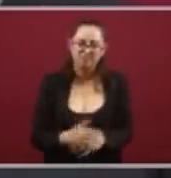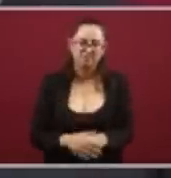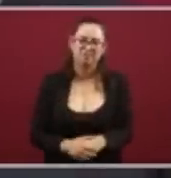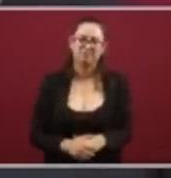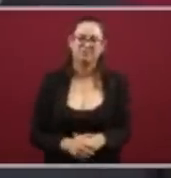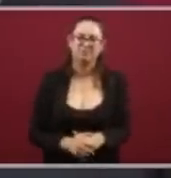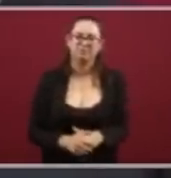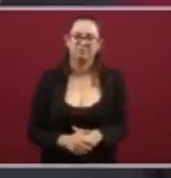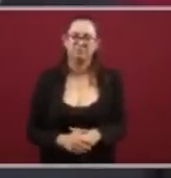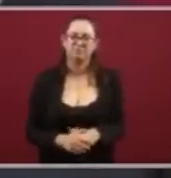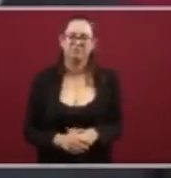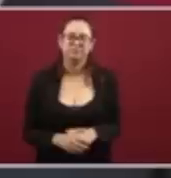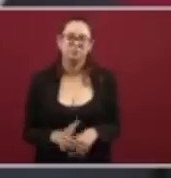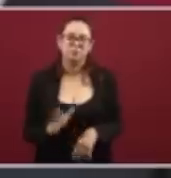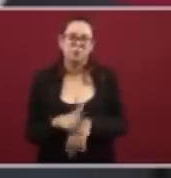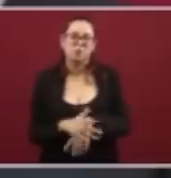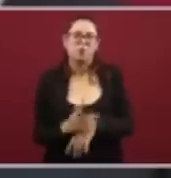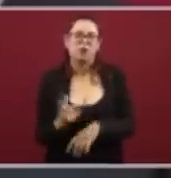ay